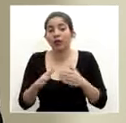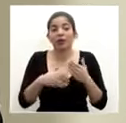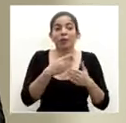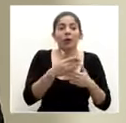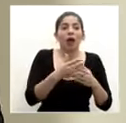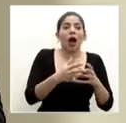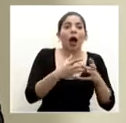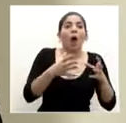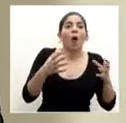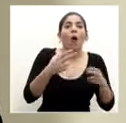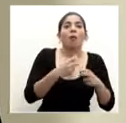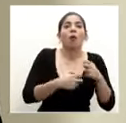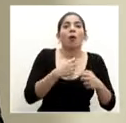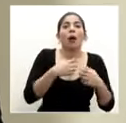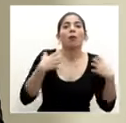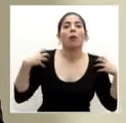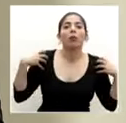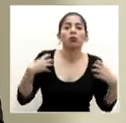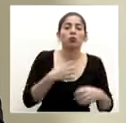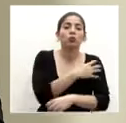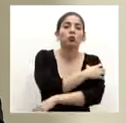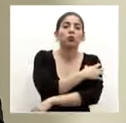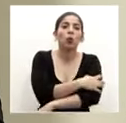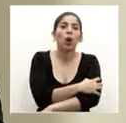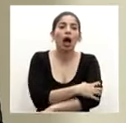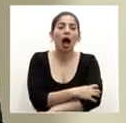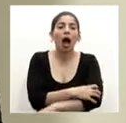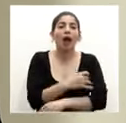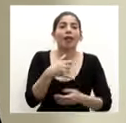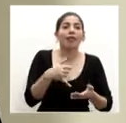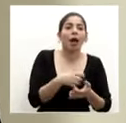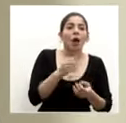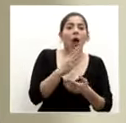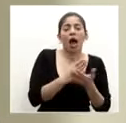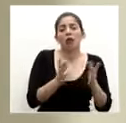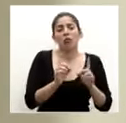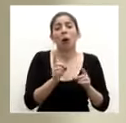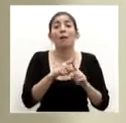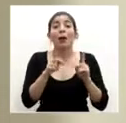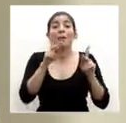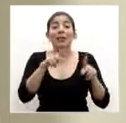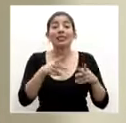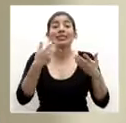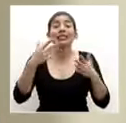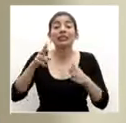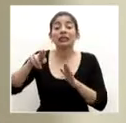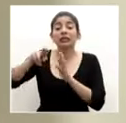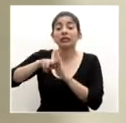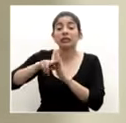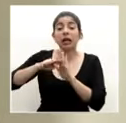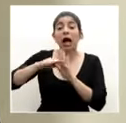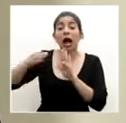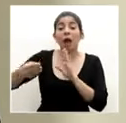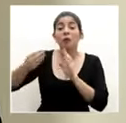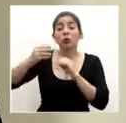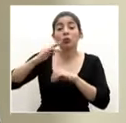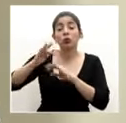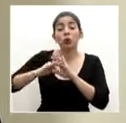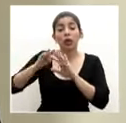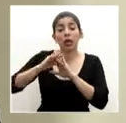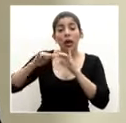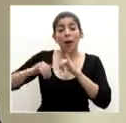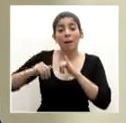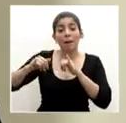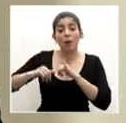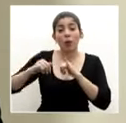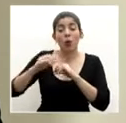algún problema, digamos, muscular que quede ahí, ¿verdad?, debilitada la persona. Obviamente, pues una persona que ha estado encamada por mucho tiempo, eso sí tiene que quedar claro,